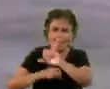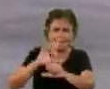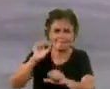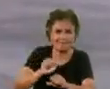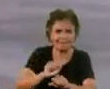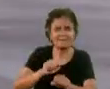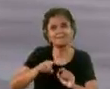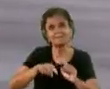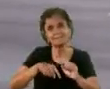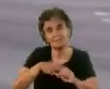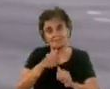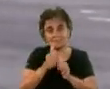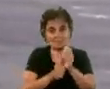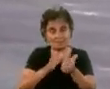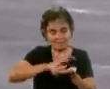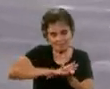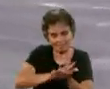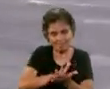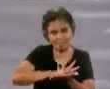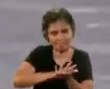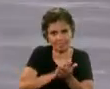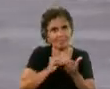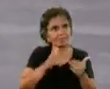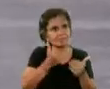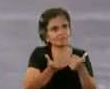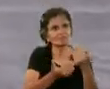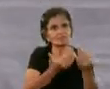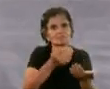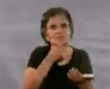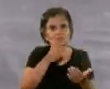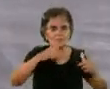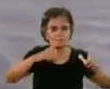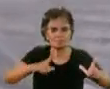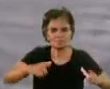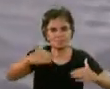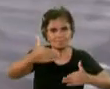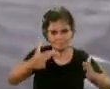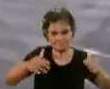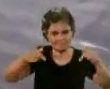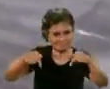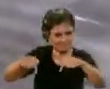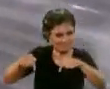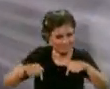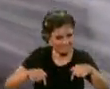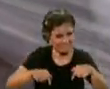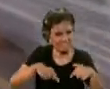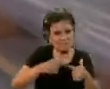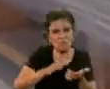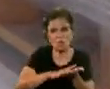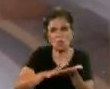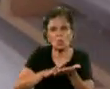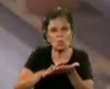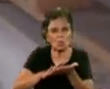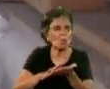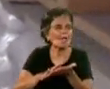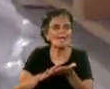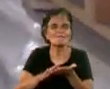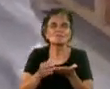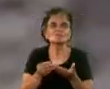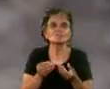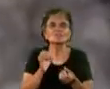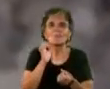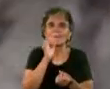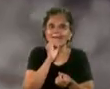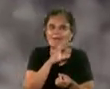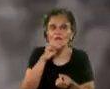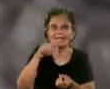a empresas que le agregan valor también, porcelanatos y productos más terminados en la misma provincia de San Luis. Así que eso es lo que